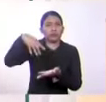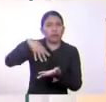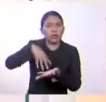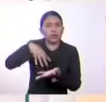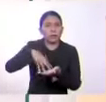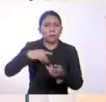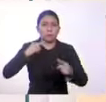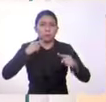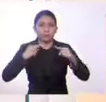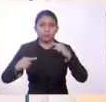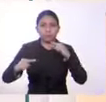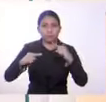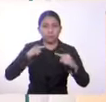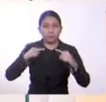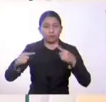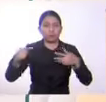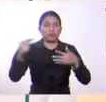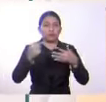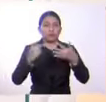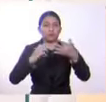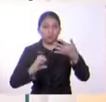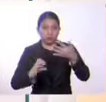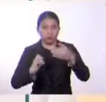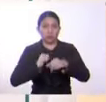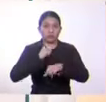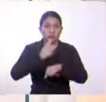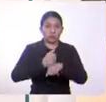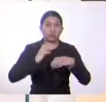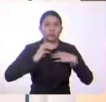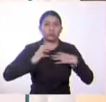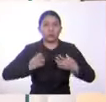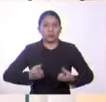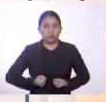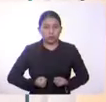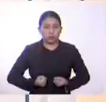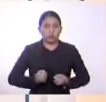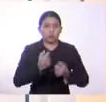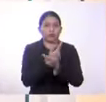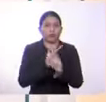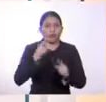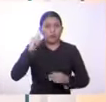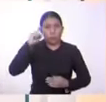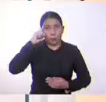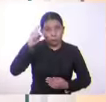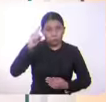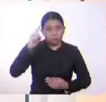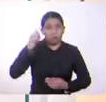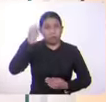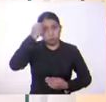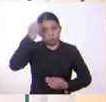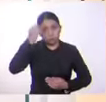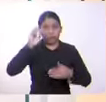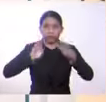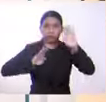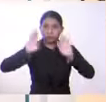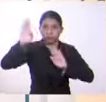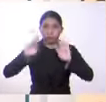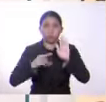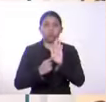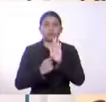la Constitución establece un gobierno republicano, democrático y representativo, y que el